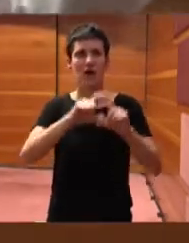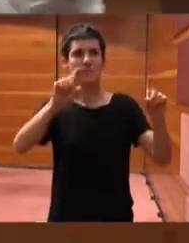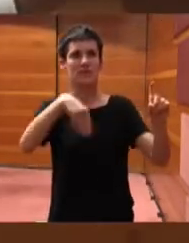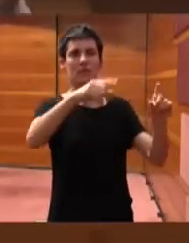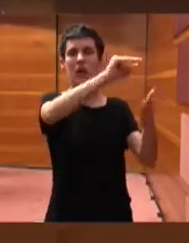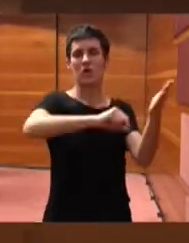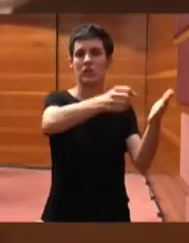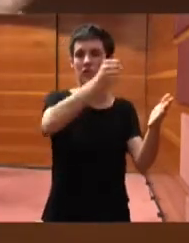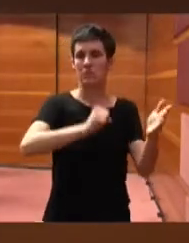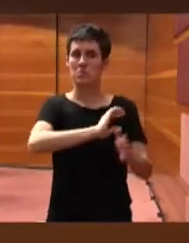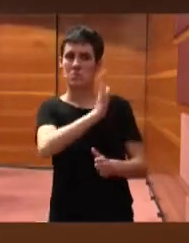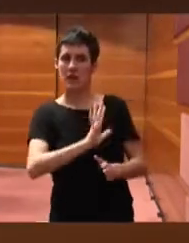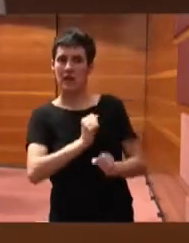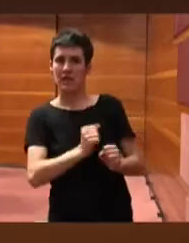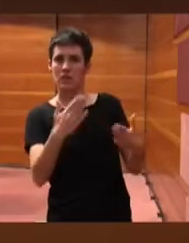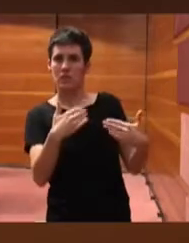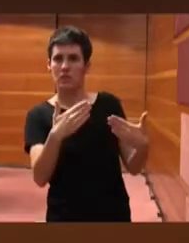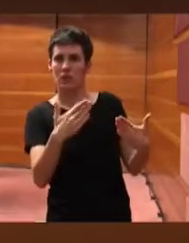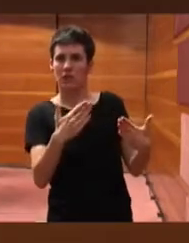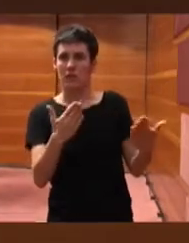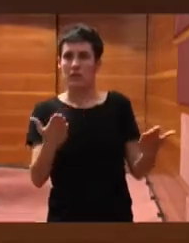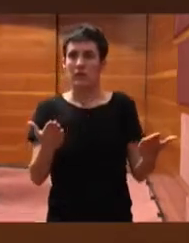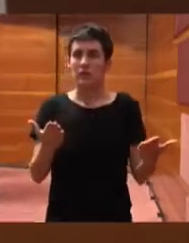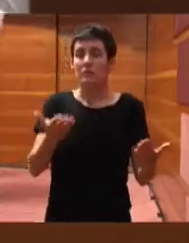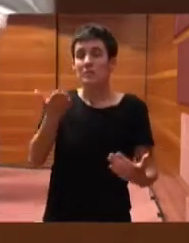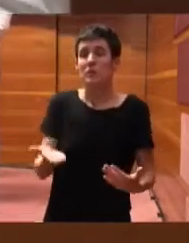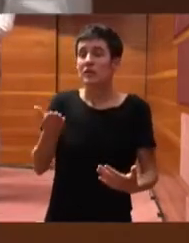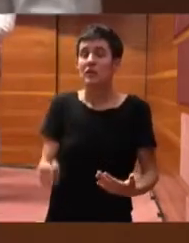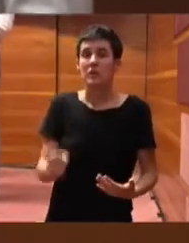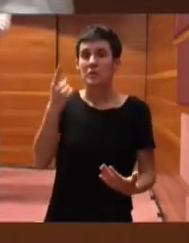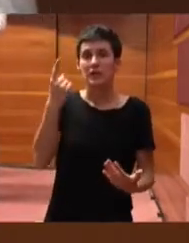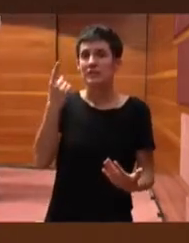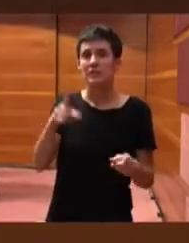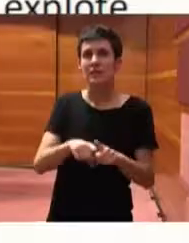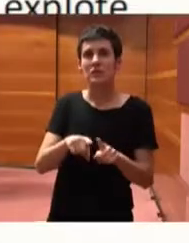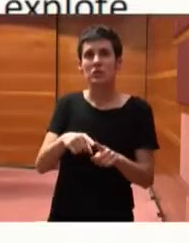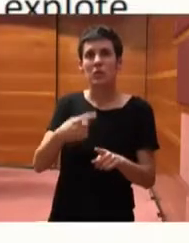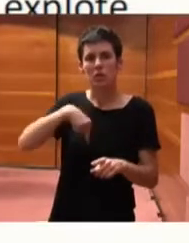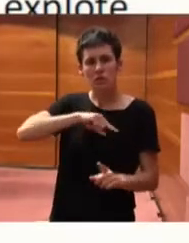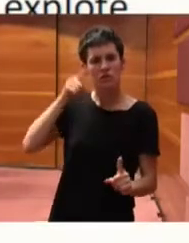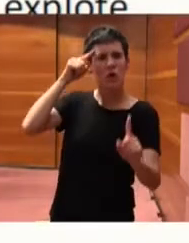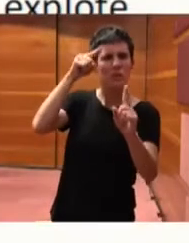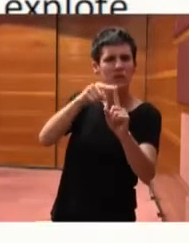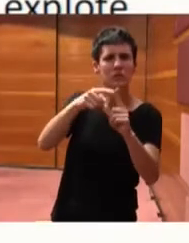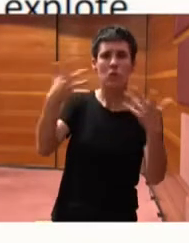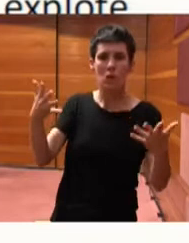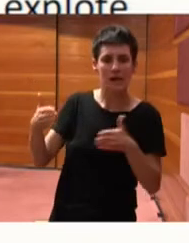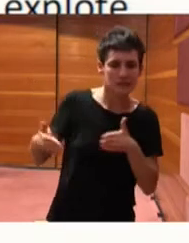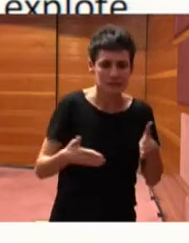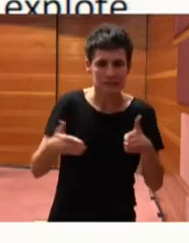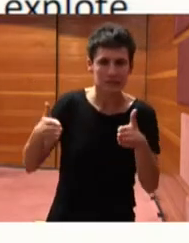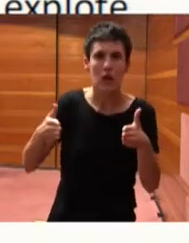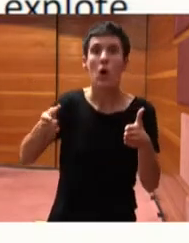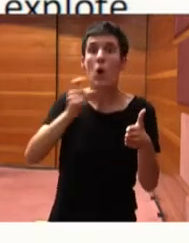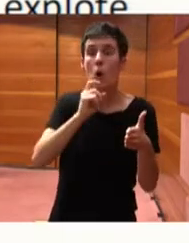Igual esos cuatro técnicos han hecho más que nadie. Entonces, es más importante poder contar tus objetivos y más avanzado hacia ellos que el mero